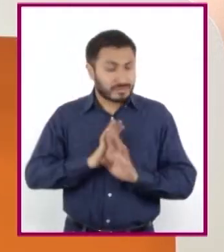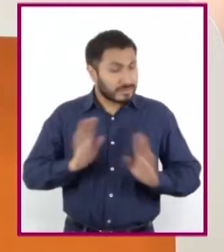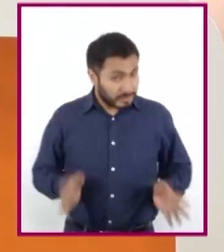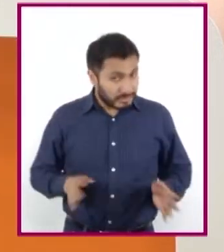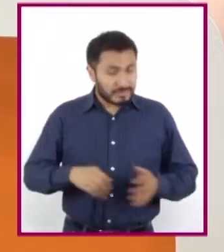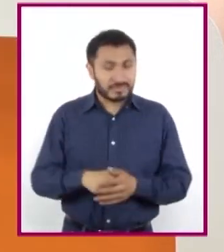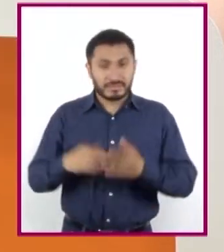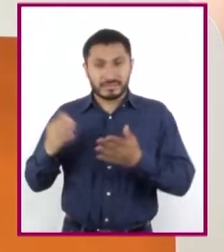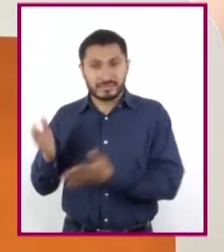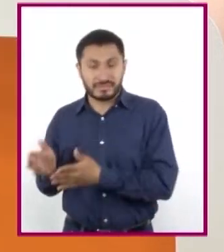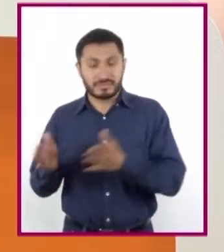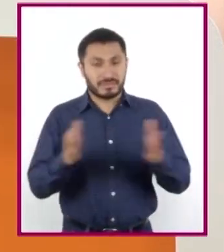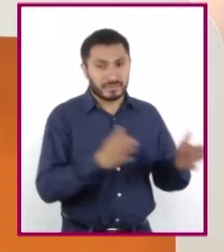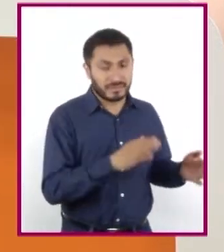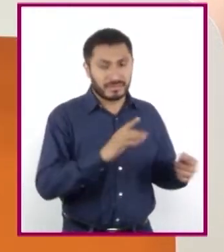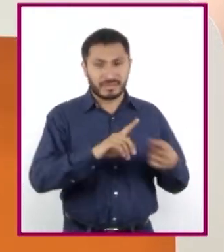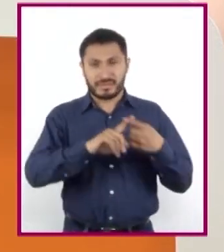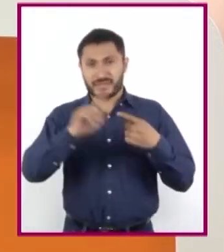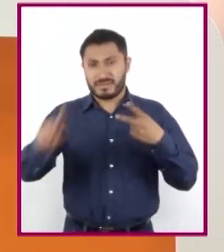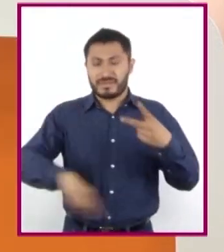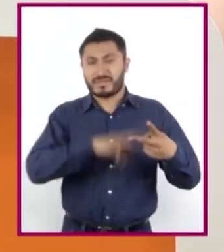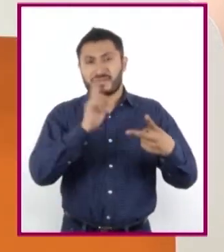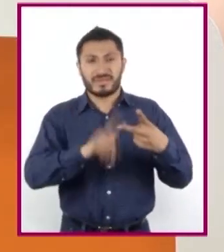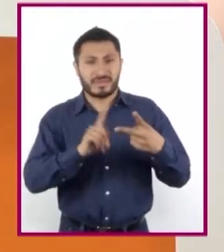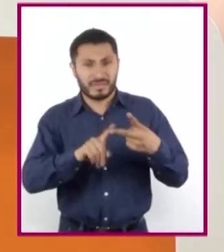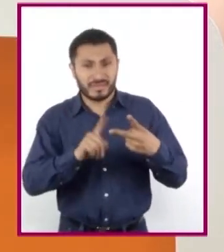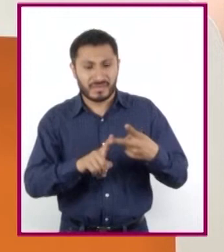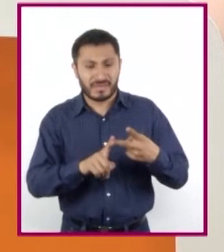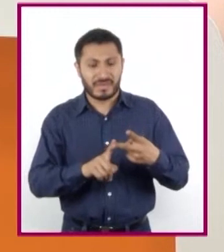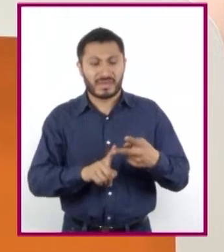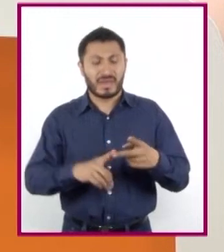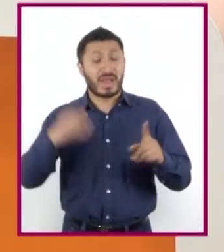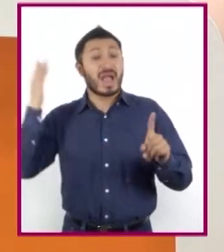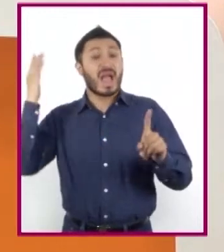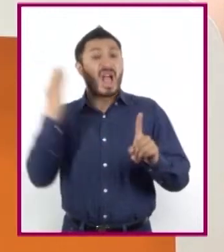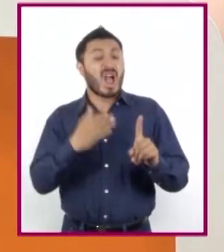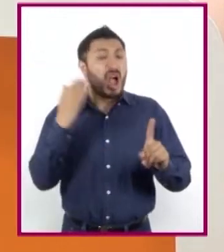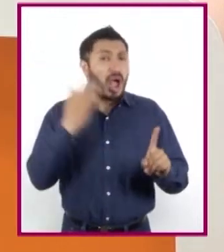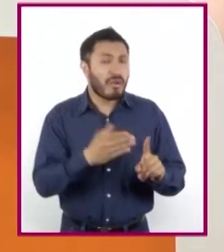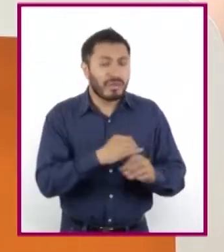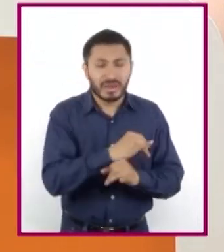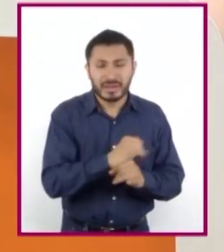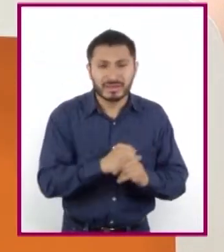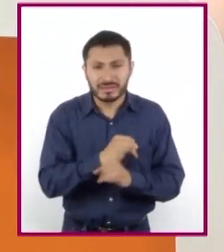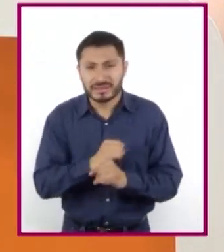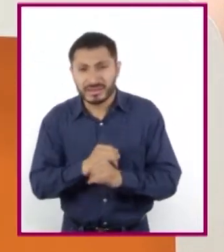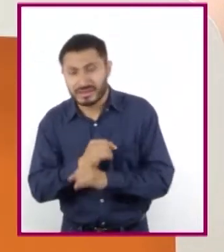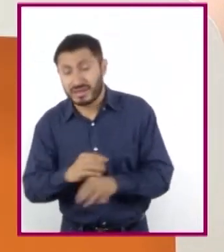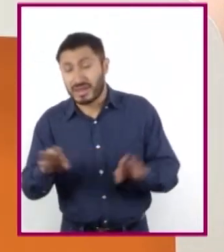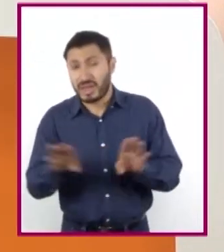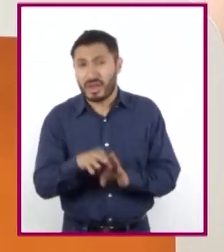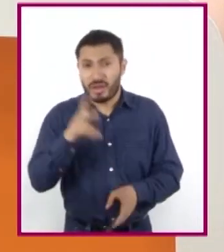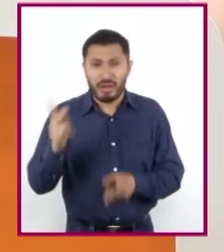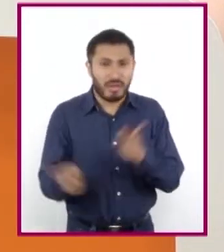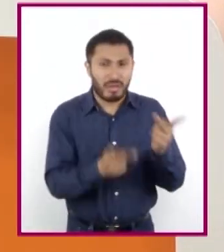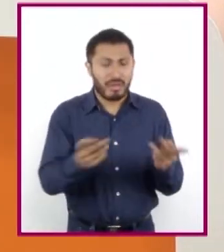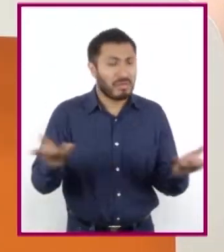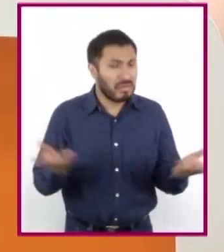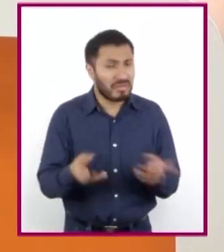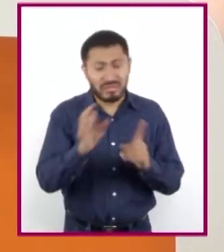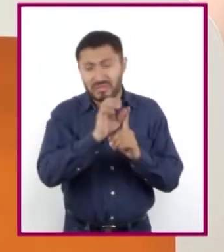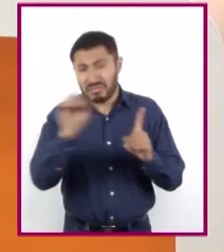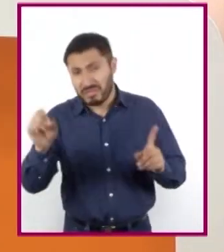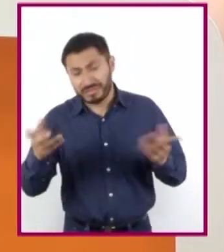podemos pasar a la siguiente etapa. Objetivos de la investigación y formulación de preguntas.